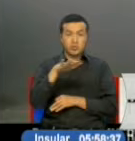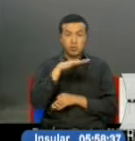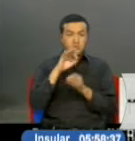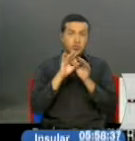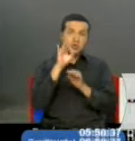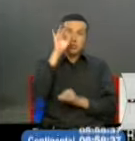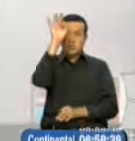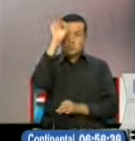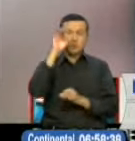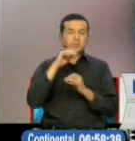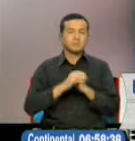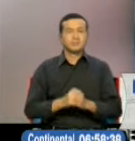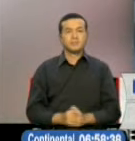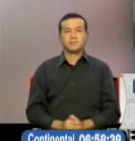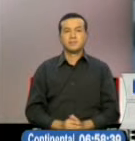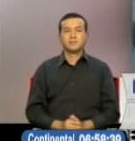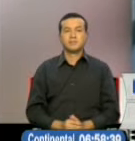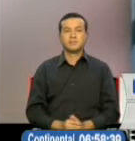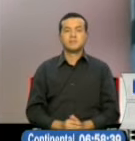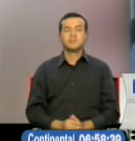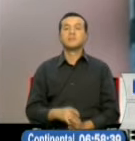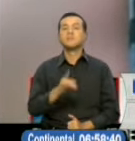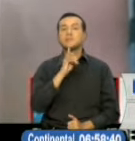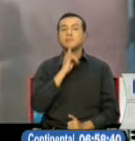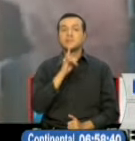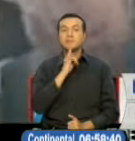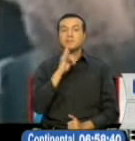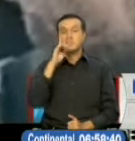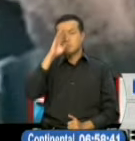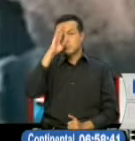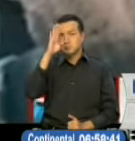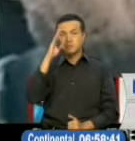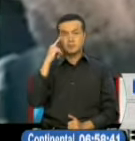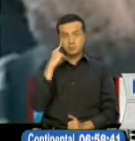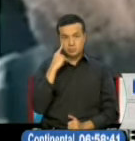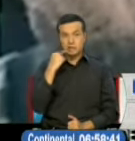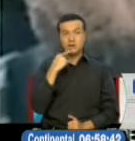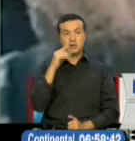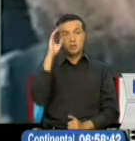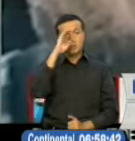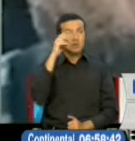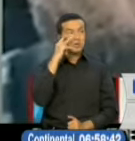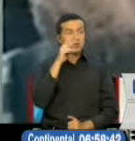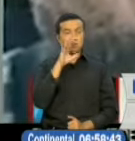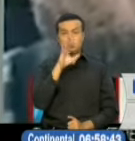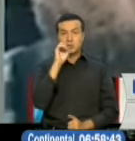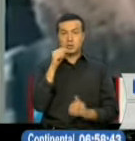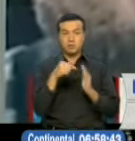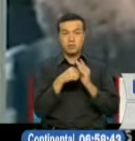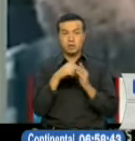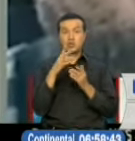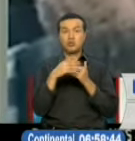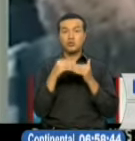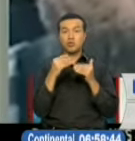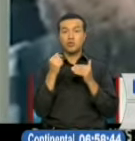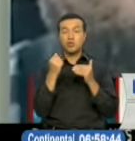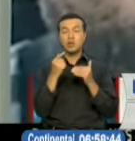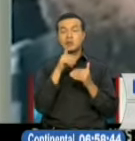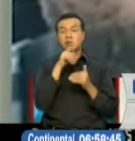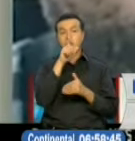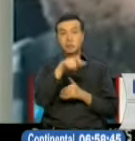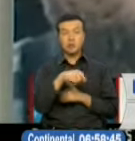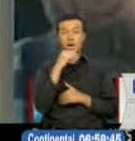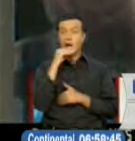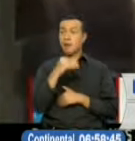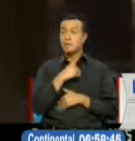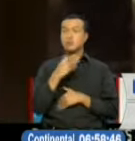cráter. En Cleveland, Estados Unidos, la policía ofrece una recompensa de $50,000 a quien dé información del